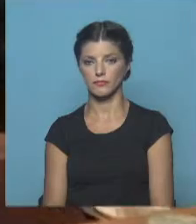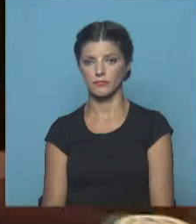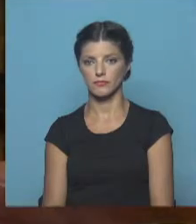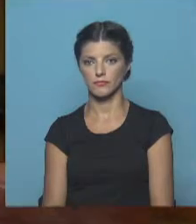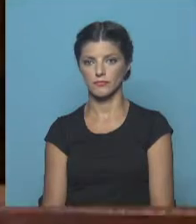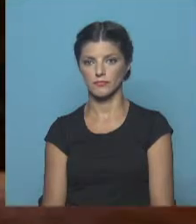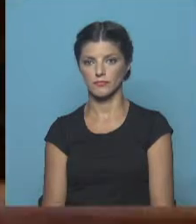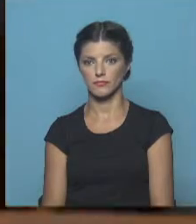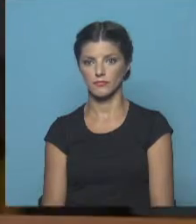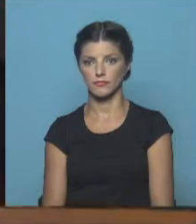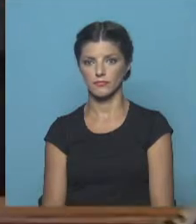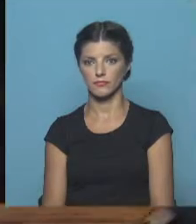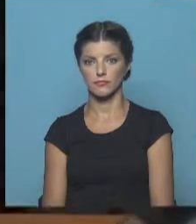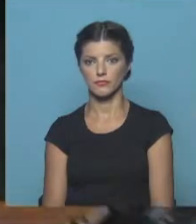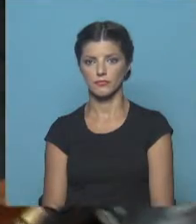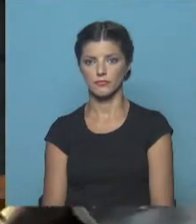Okay.